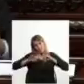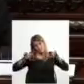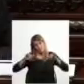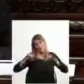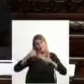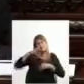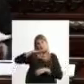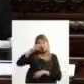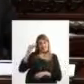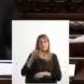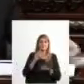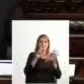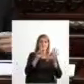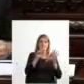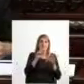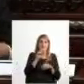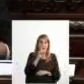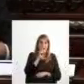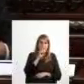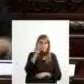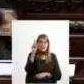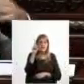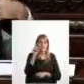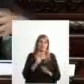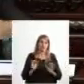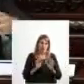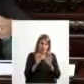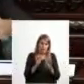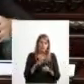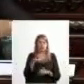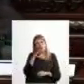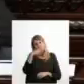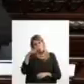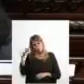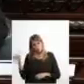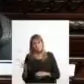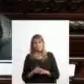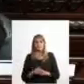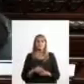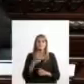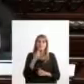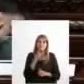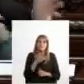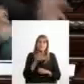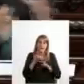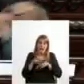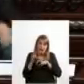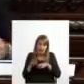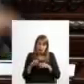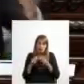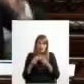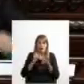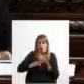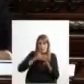Los 70 mil funcionarios más. No es que se quiera que lo que está pasando en el agro lo paguen los más